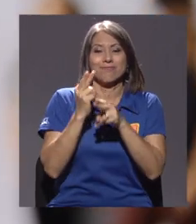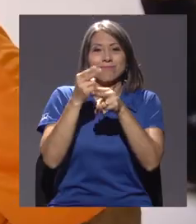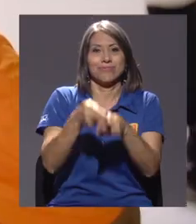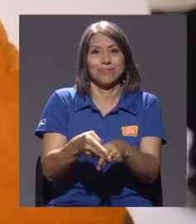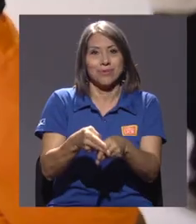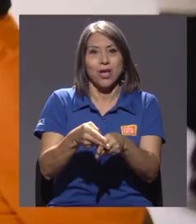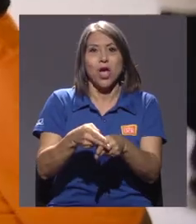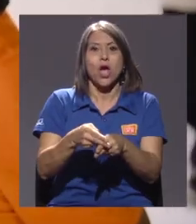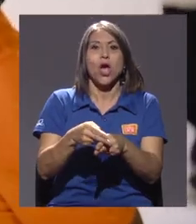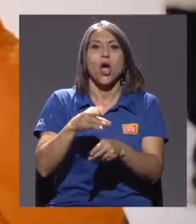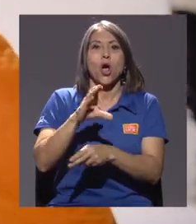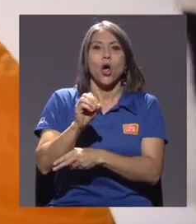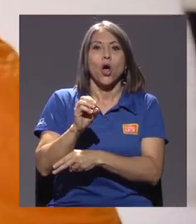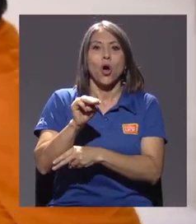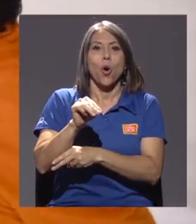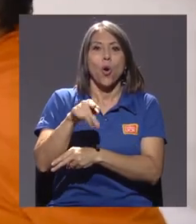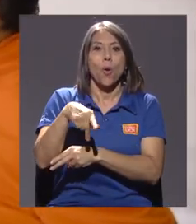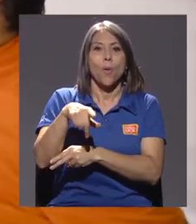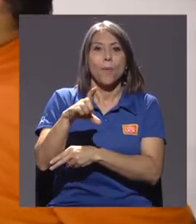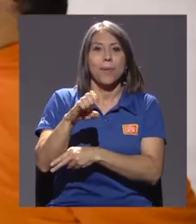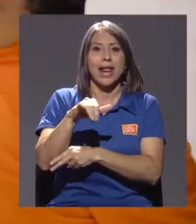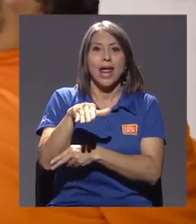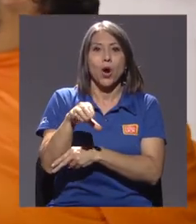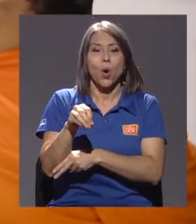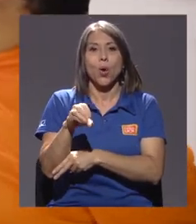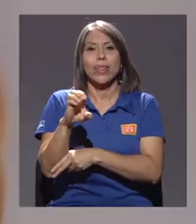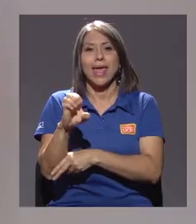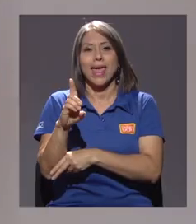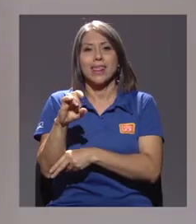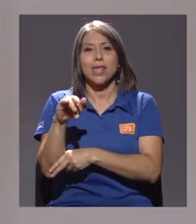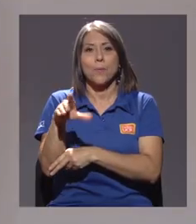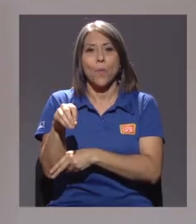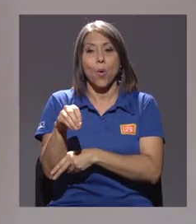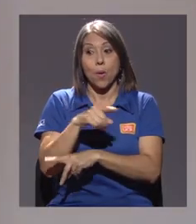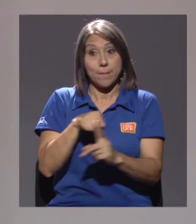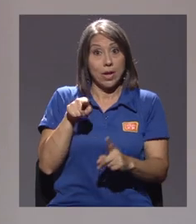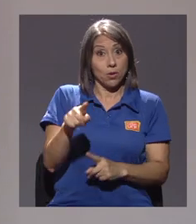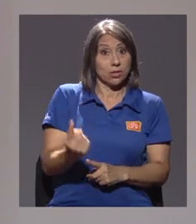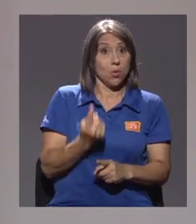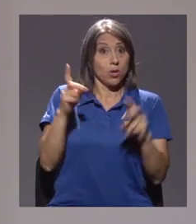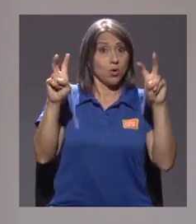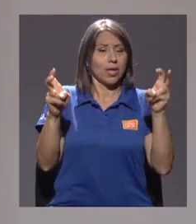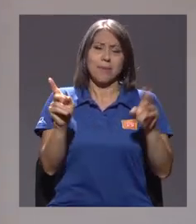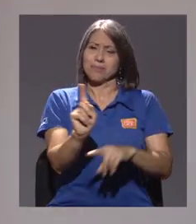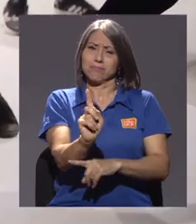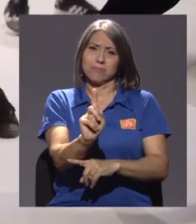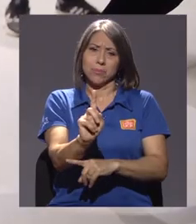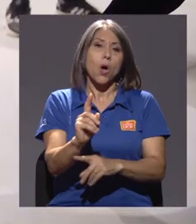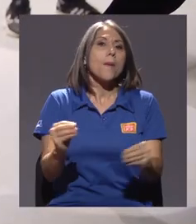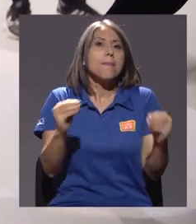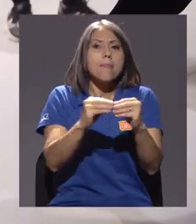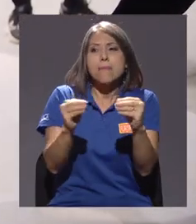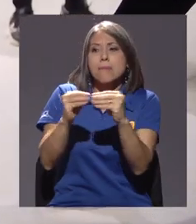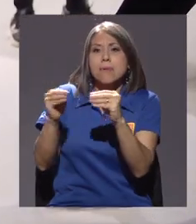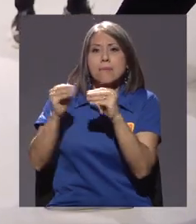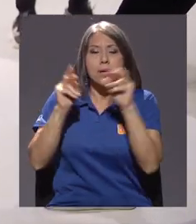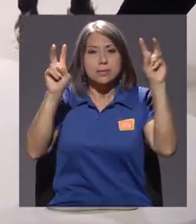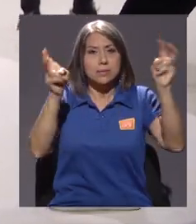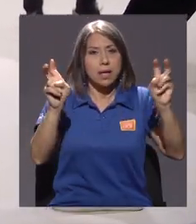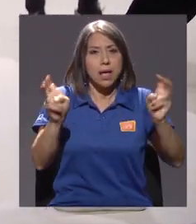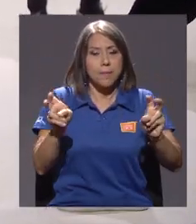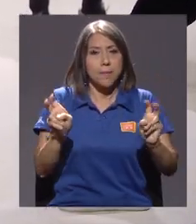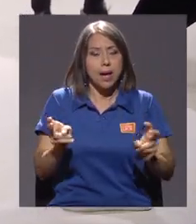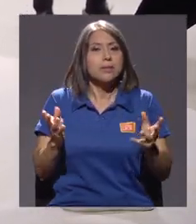Edipo. Pero obviamente esta no es solamente la única temática de la obra tiene otra serie de